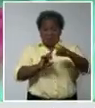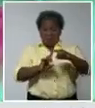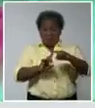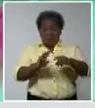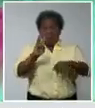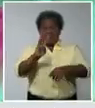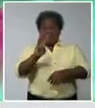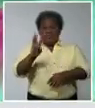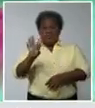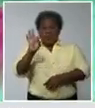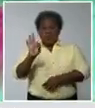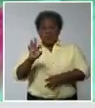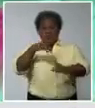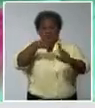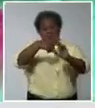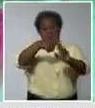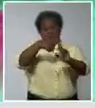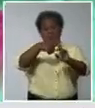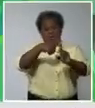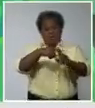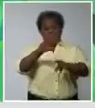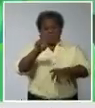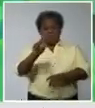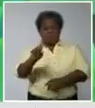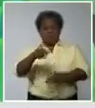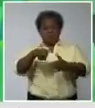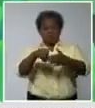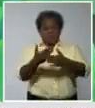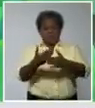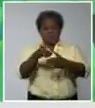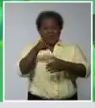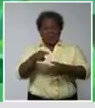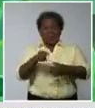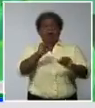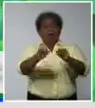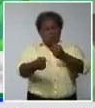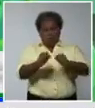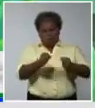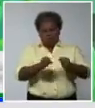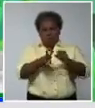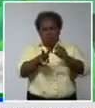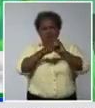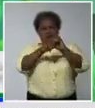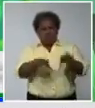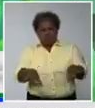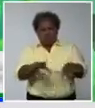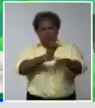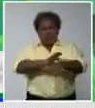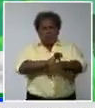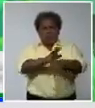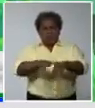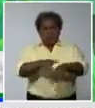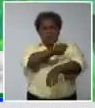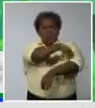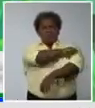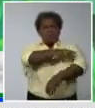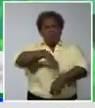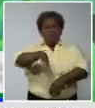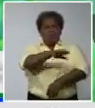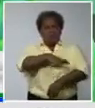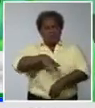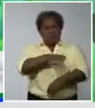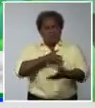338 resultan positivas en 21 días. Hay un control, realmente hay un control de la epidemia en la población. Y lo que seguimos